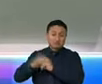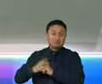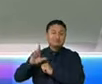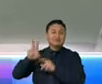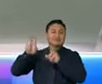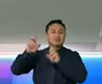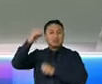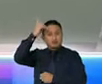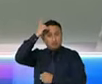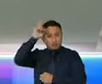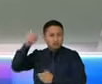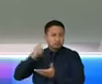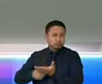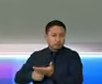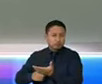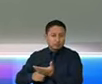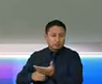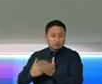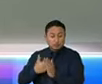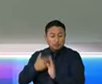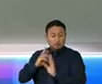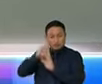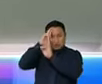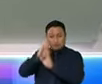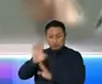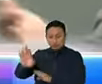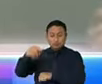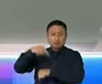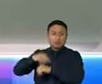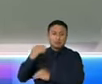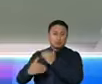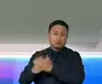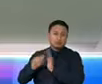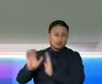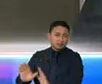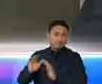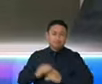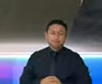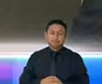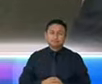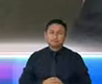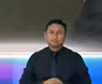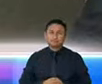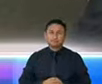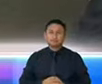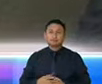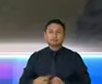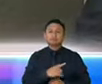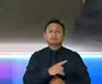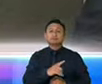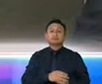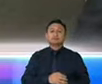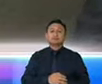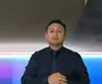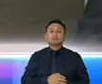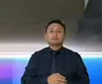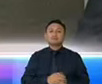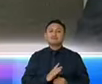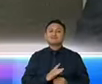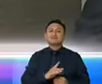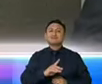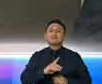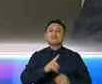eso termine de discutirse es fundamental que nosotros respetemos el proceso de esa otra función del Estado. Danilo Albán, analista económico, no ve impedimento